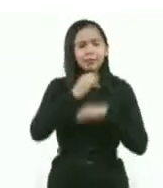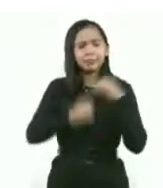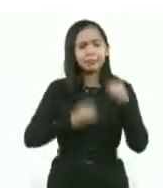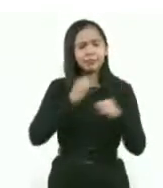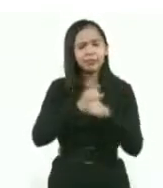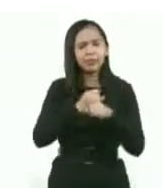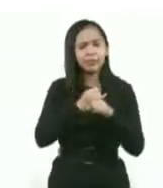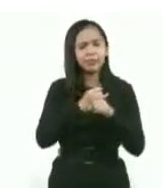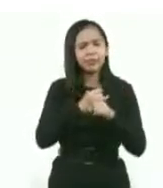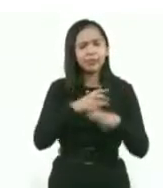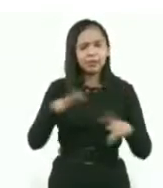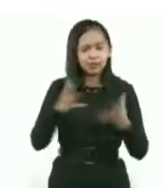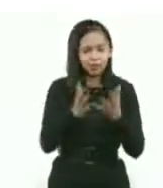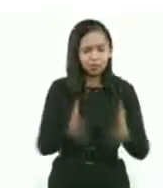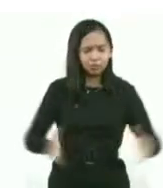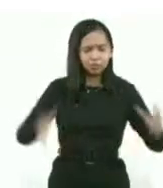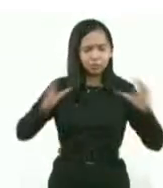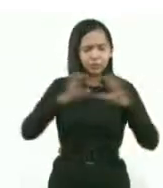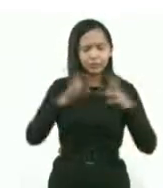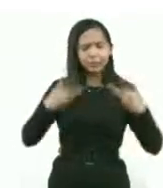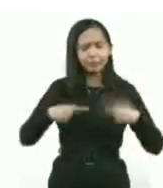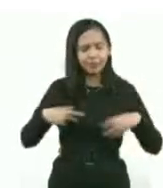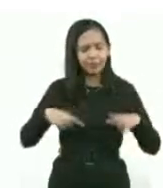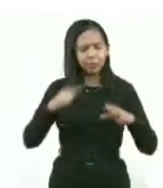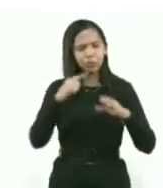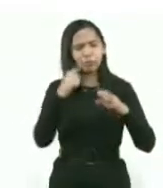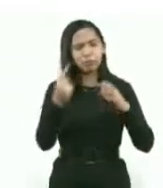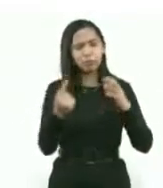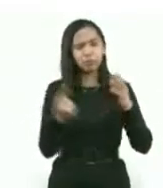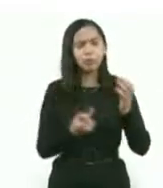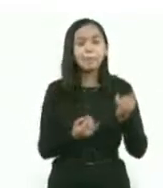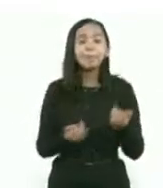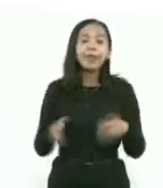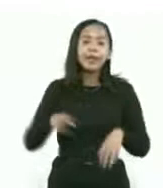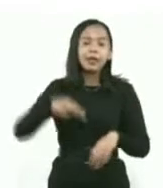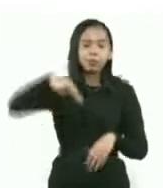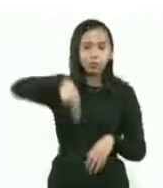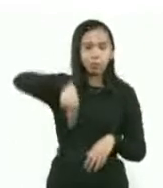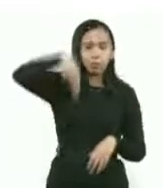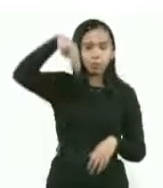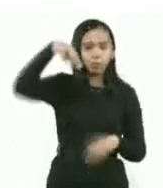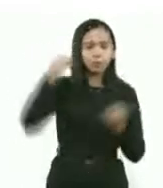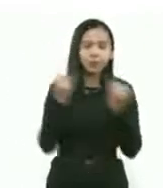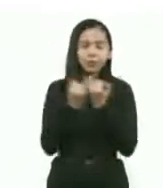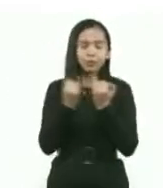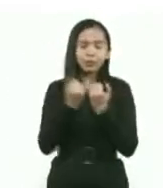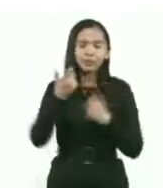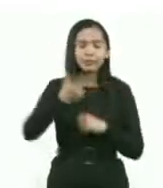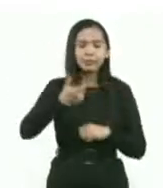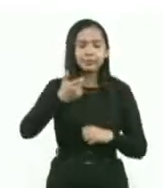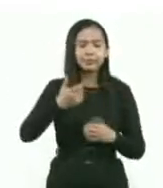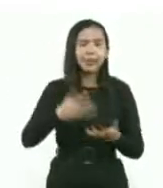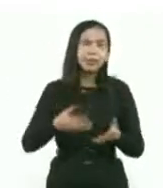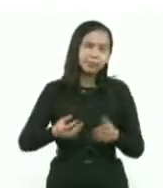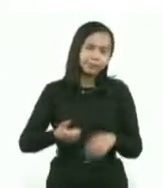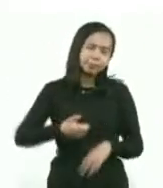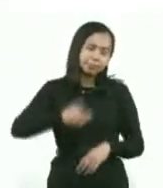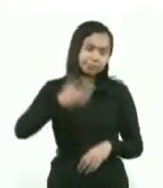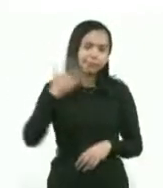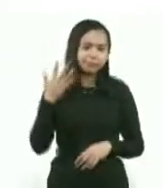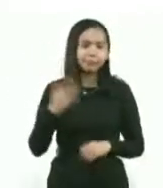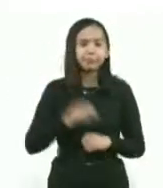los estados del centro norte que tienen el precio un poco más alto en relación al de la Ciudad de